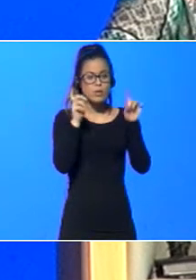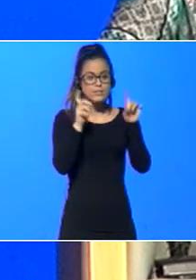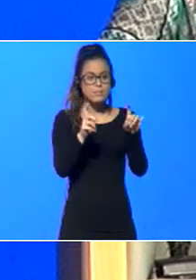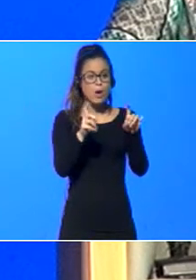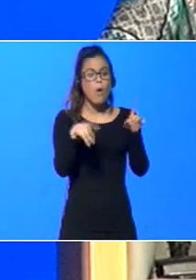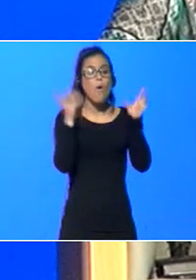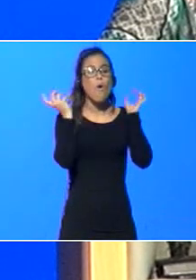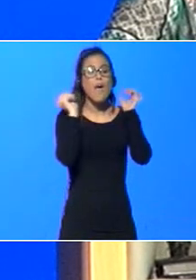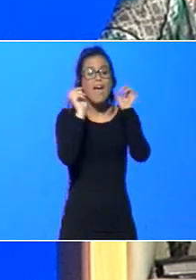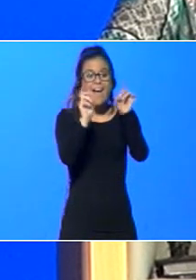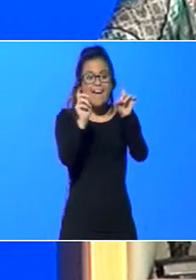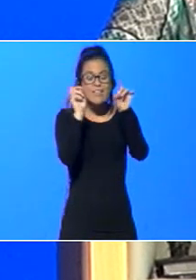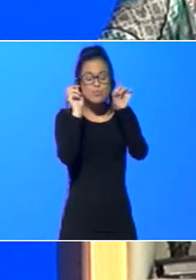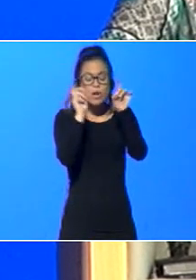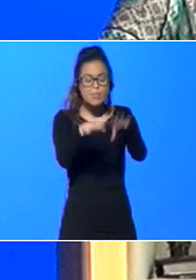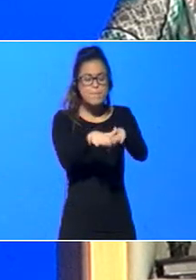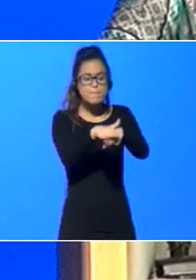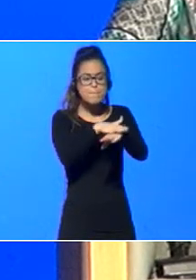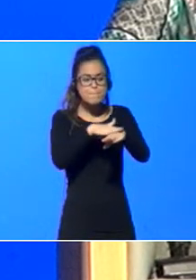básica obligatoria